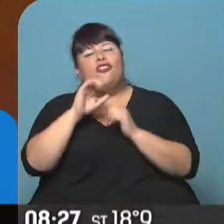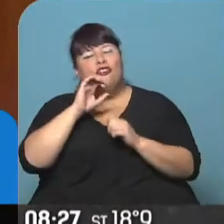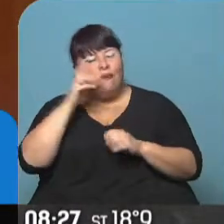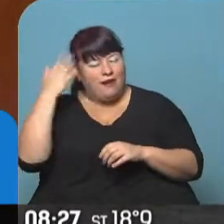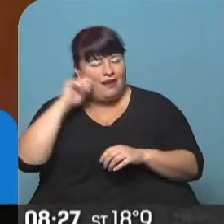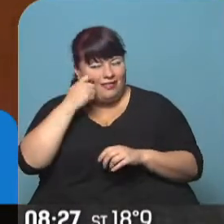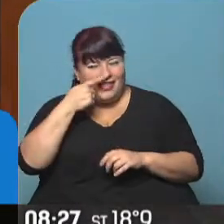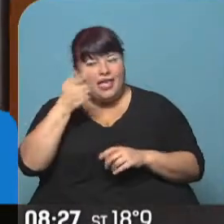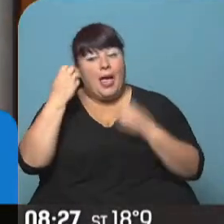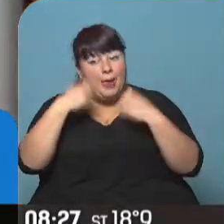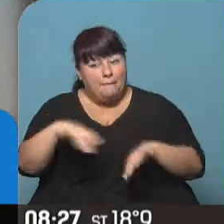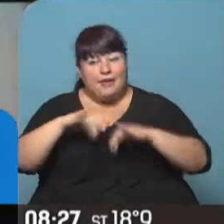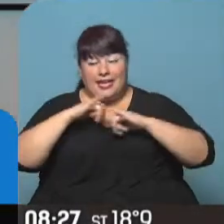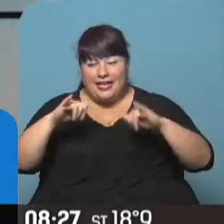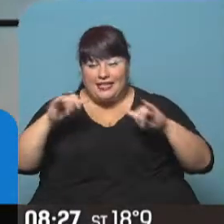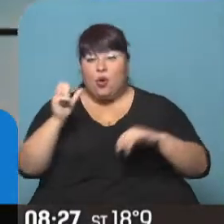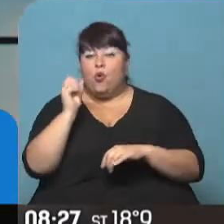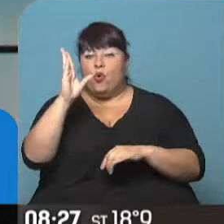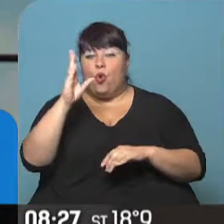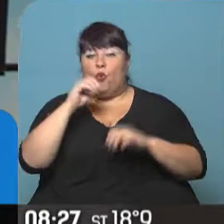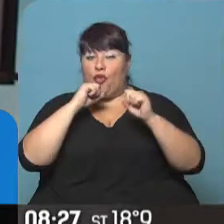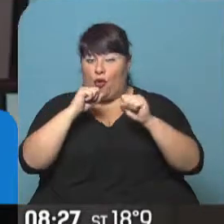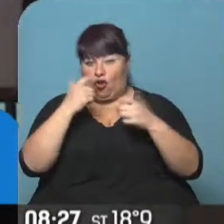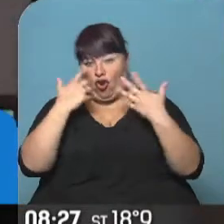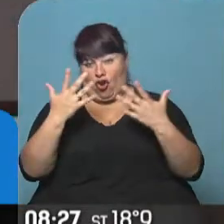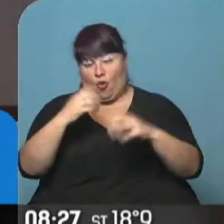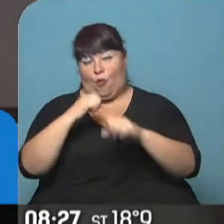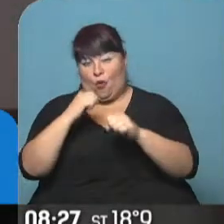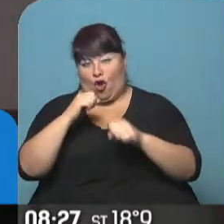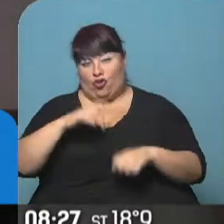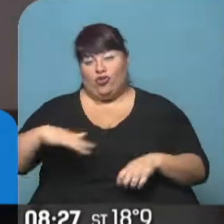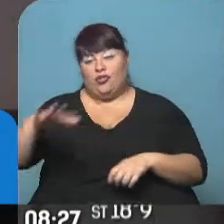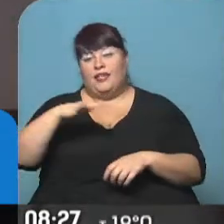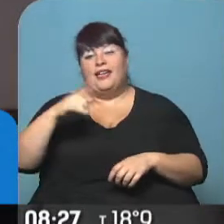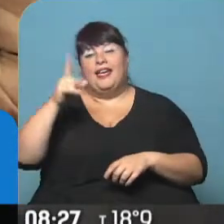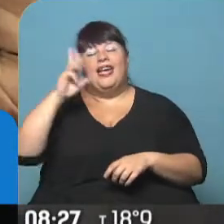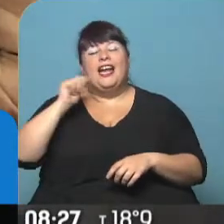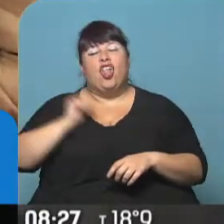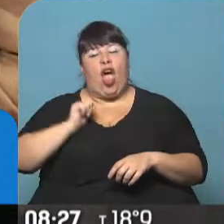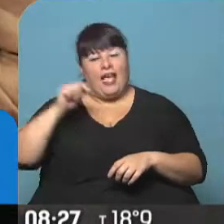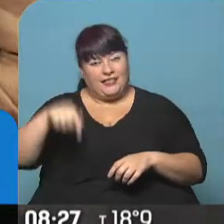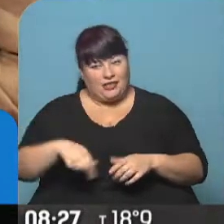interesante porque él larga su candidatura en un club de box, en el famoso club de box de Río Gallegos,